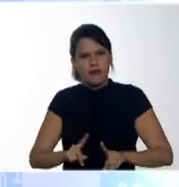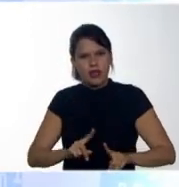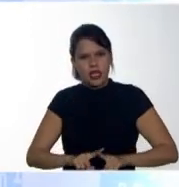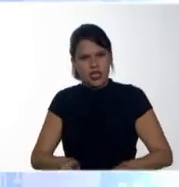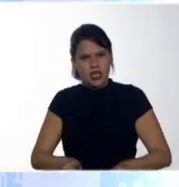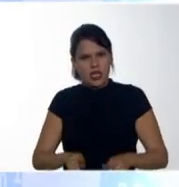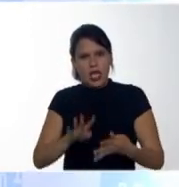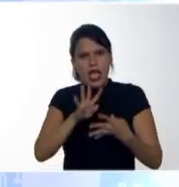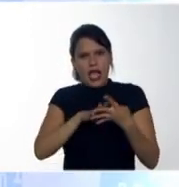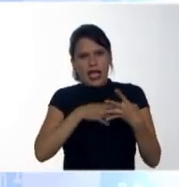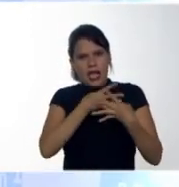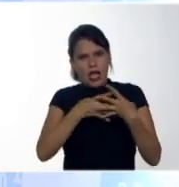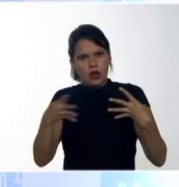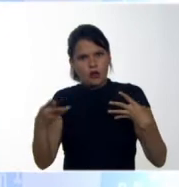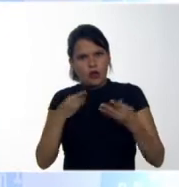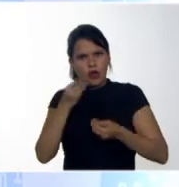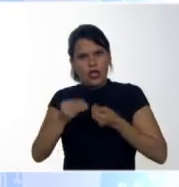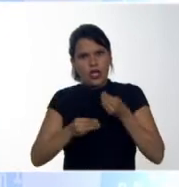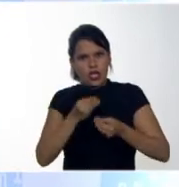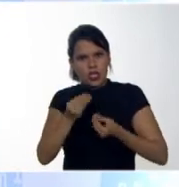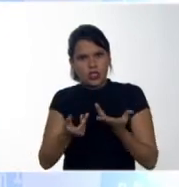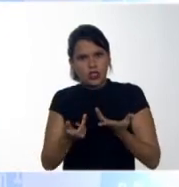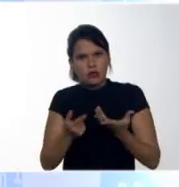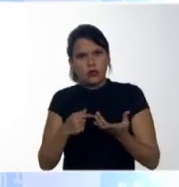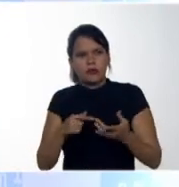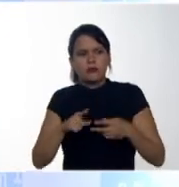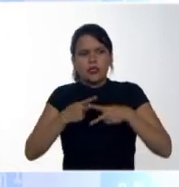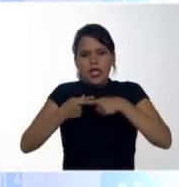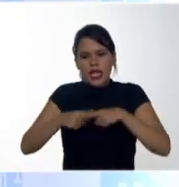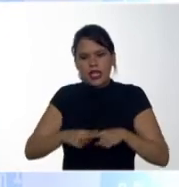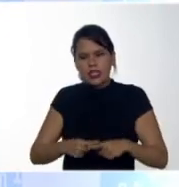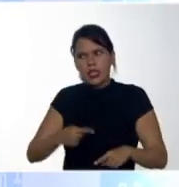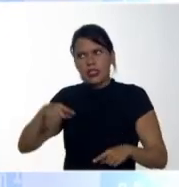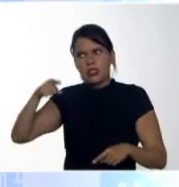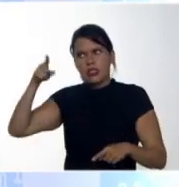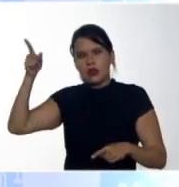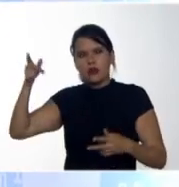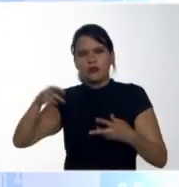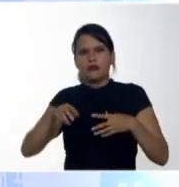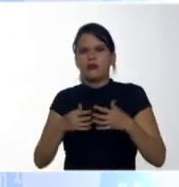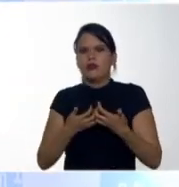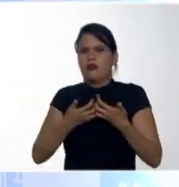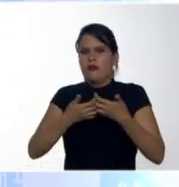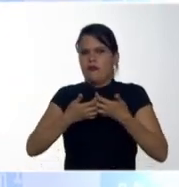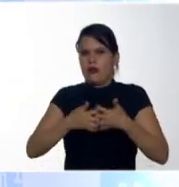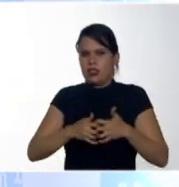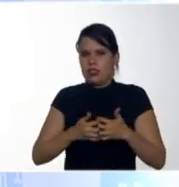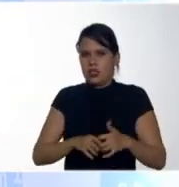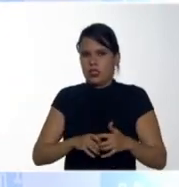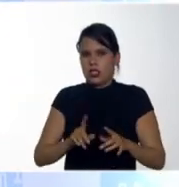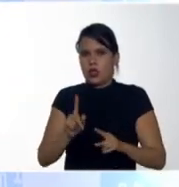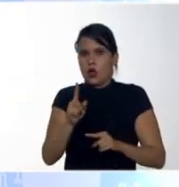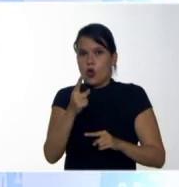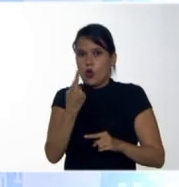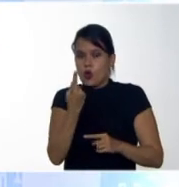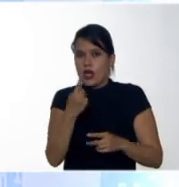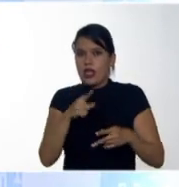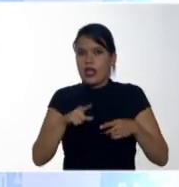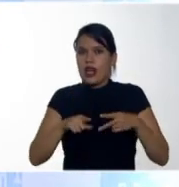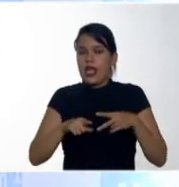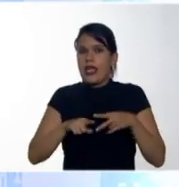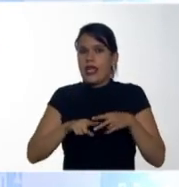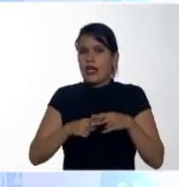operaciones relacionadas a los ámbitos estadísticos y financieros, siendo esta una de las aplicaciones